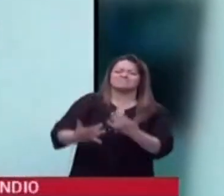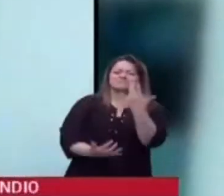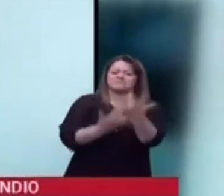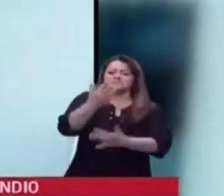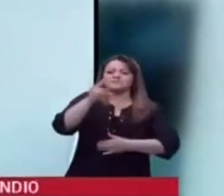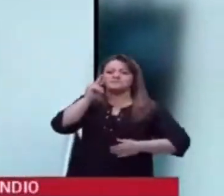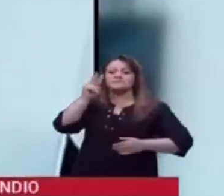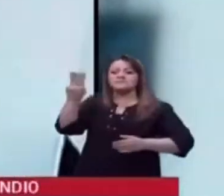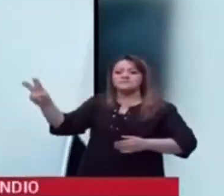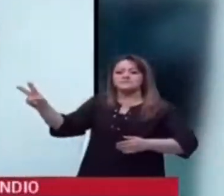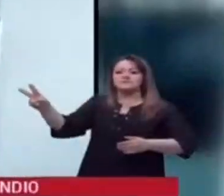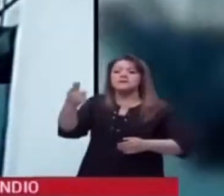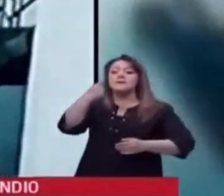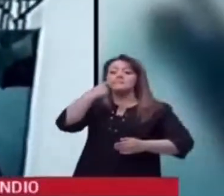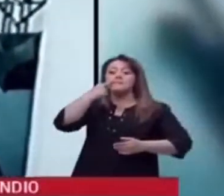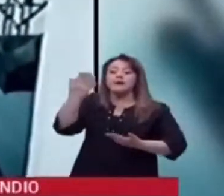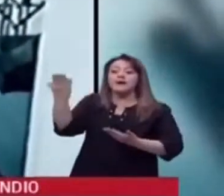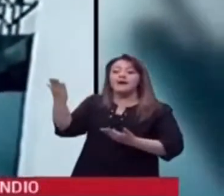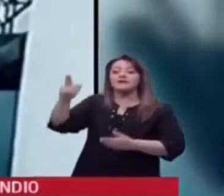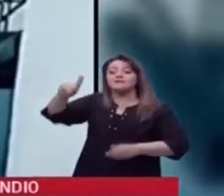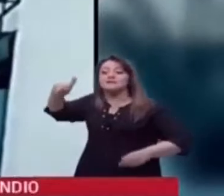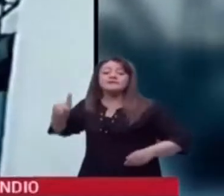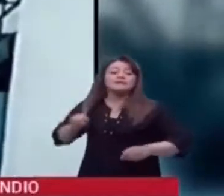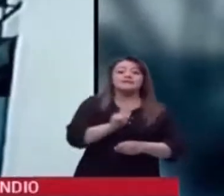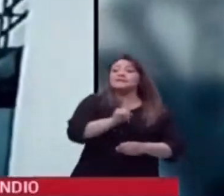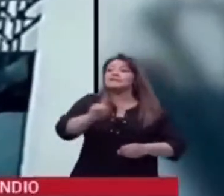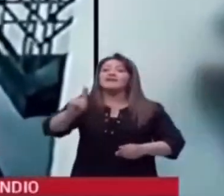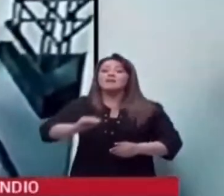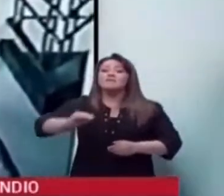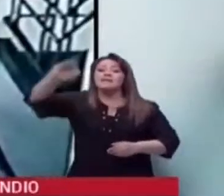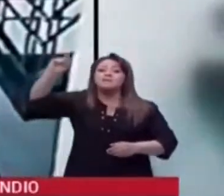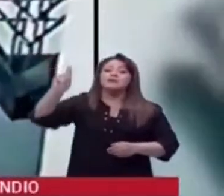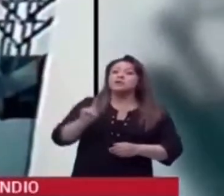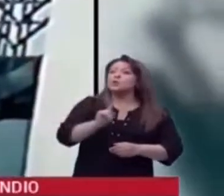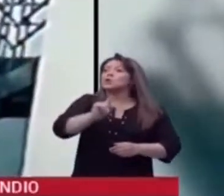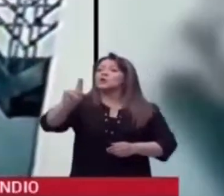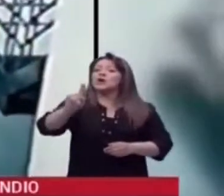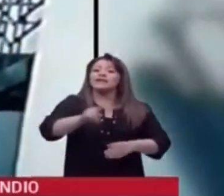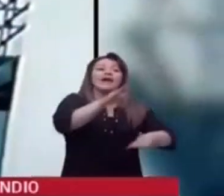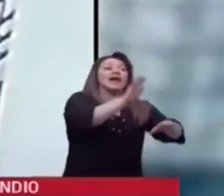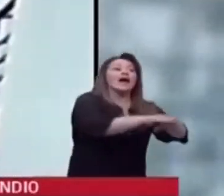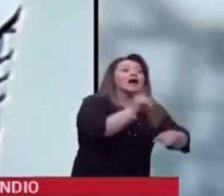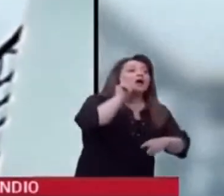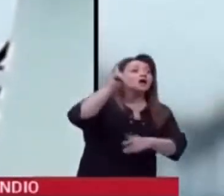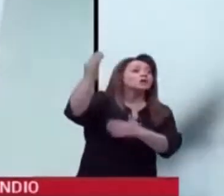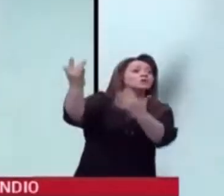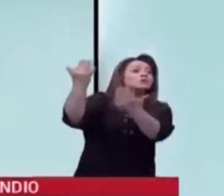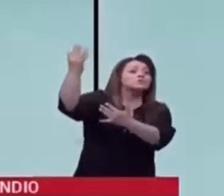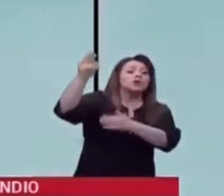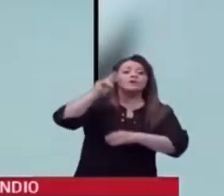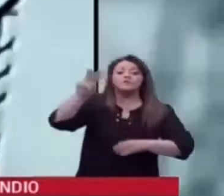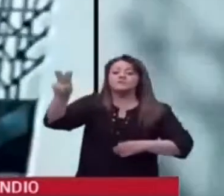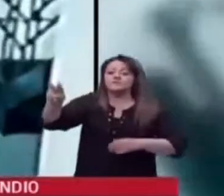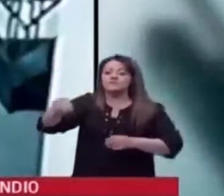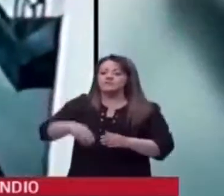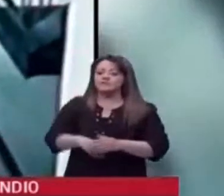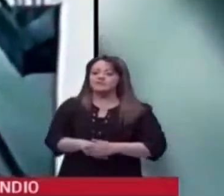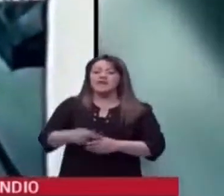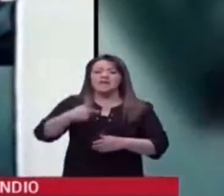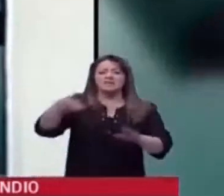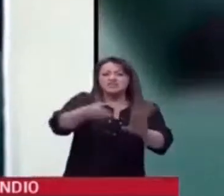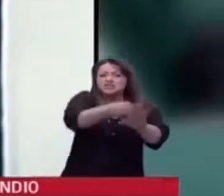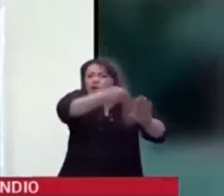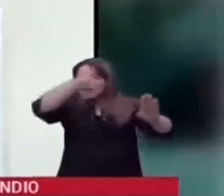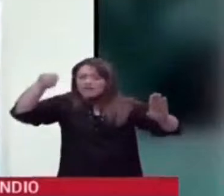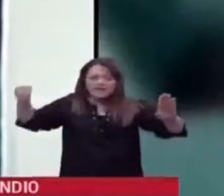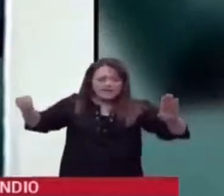Observe bien cuando este padre de familia llega angustiado a su apartamento luego de que le informaran que estaba saliendo humo del predio. Abrí la puerta, la